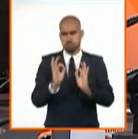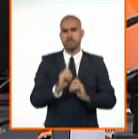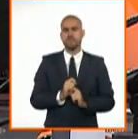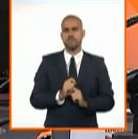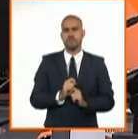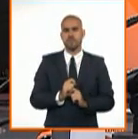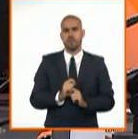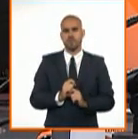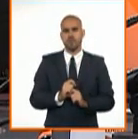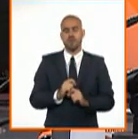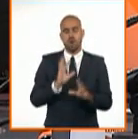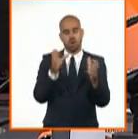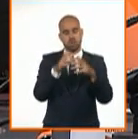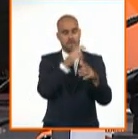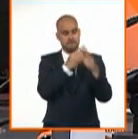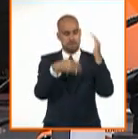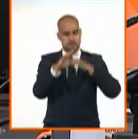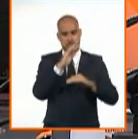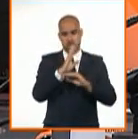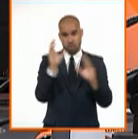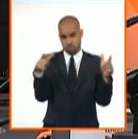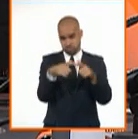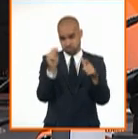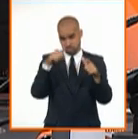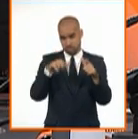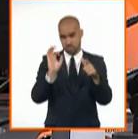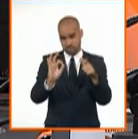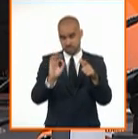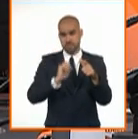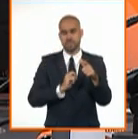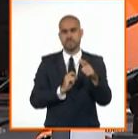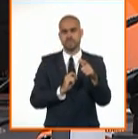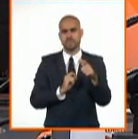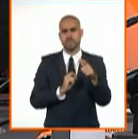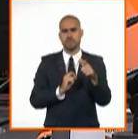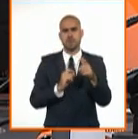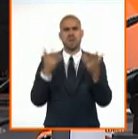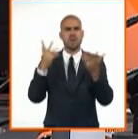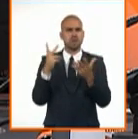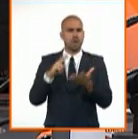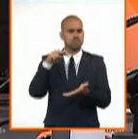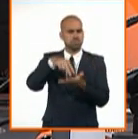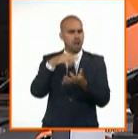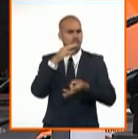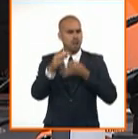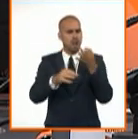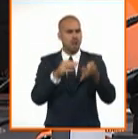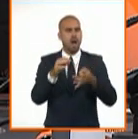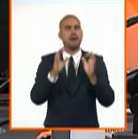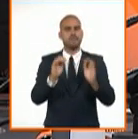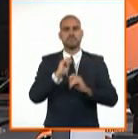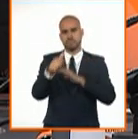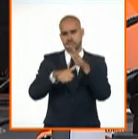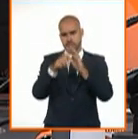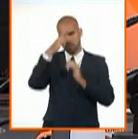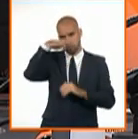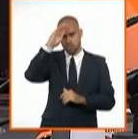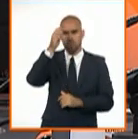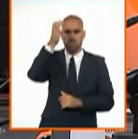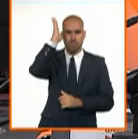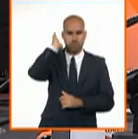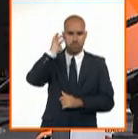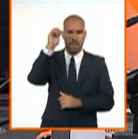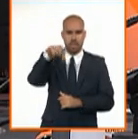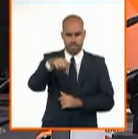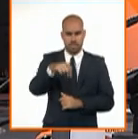consejo de ministros reunidos en esta jornada el primer secretario del partido y presidente de la república el compañero